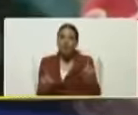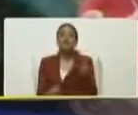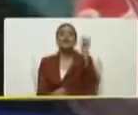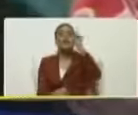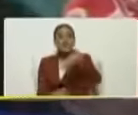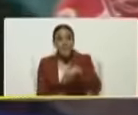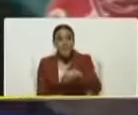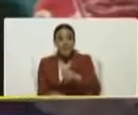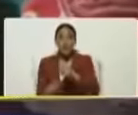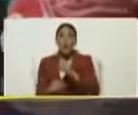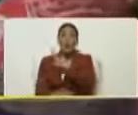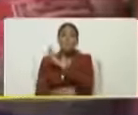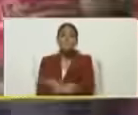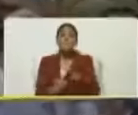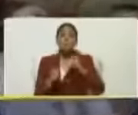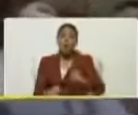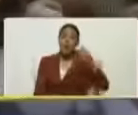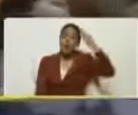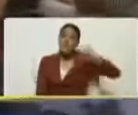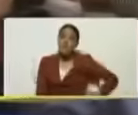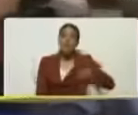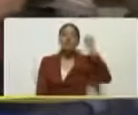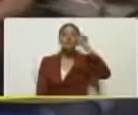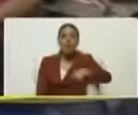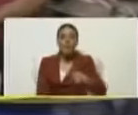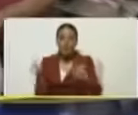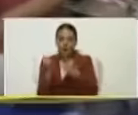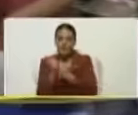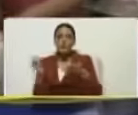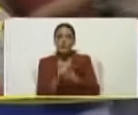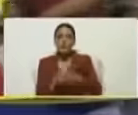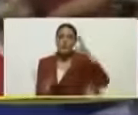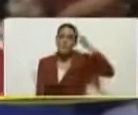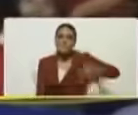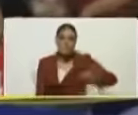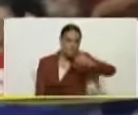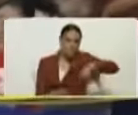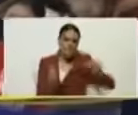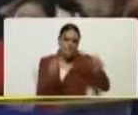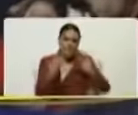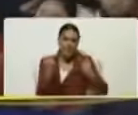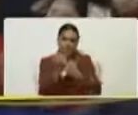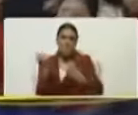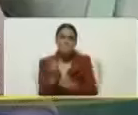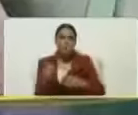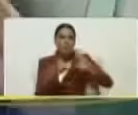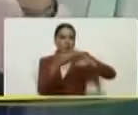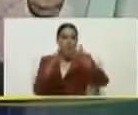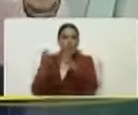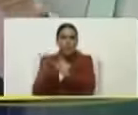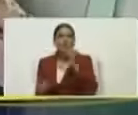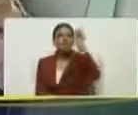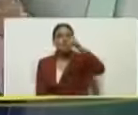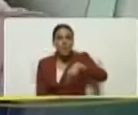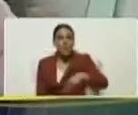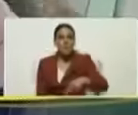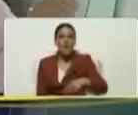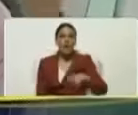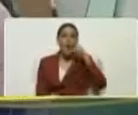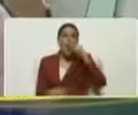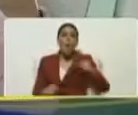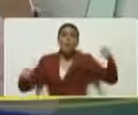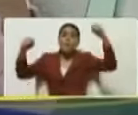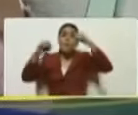poder militar también lo somos, por las milicias que están en las comunas. La miliciana, el